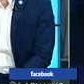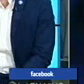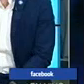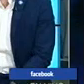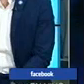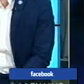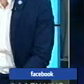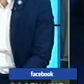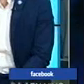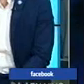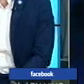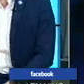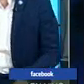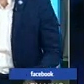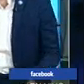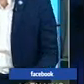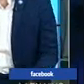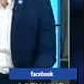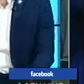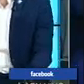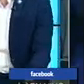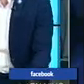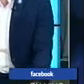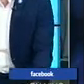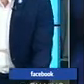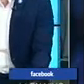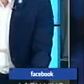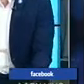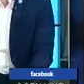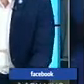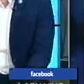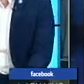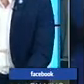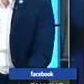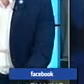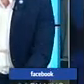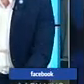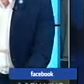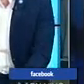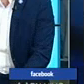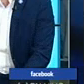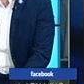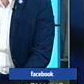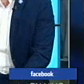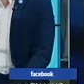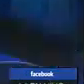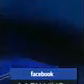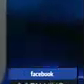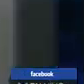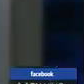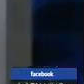para una diputación en el parlamento centroamericano y así nosotros vamos a una pausa comercial ya volvemos